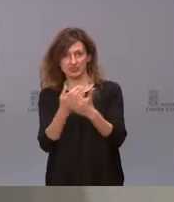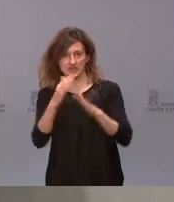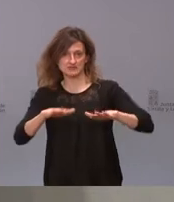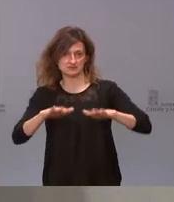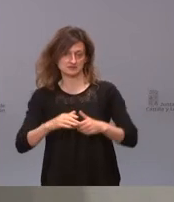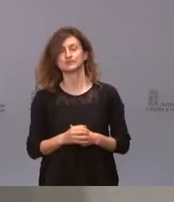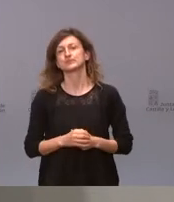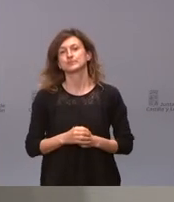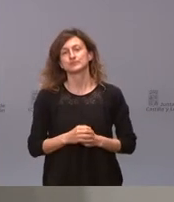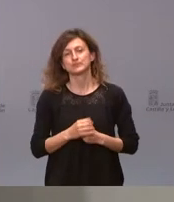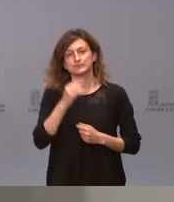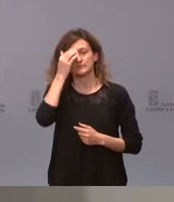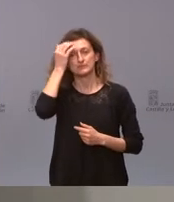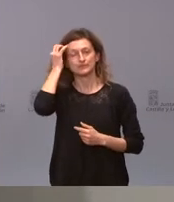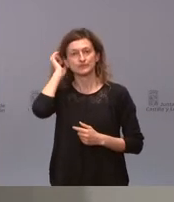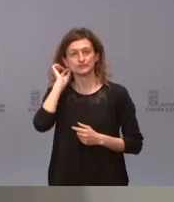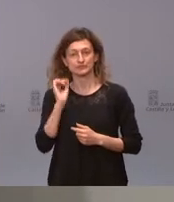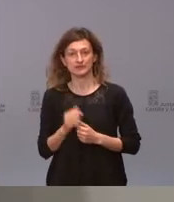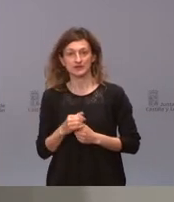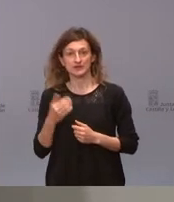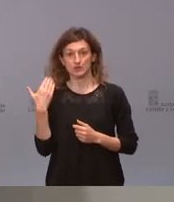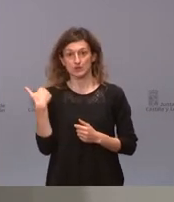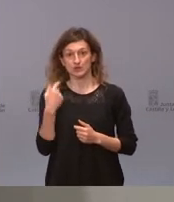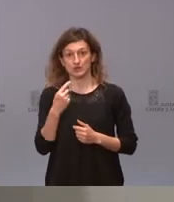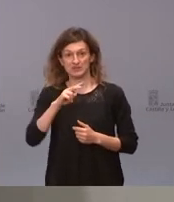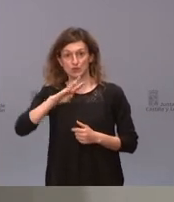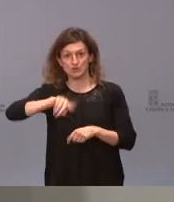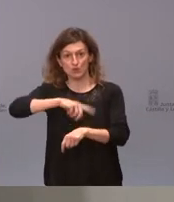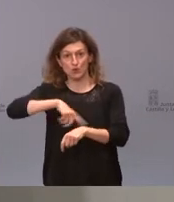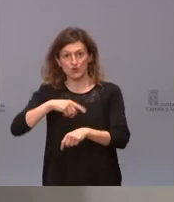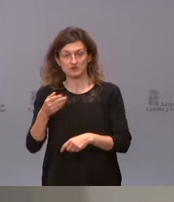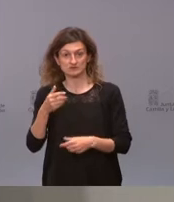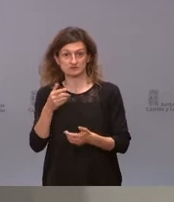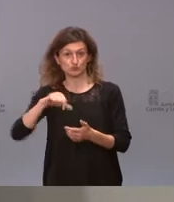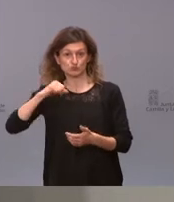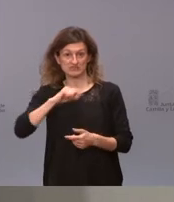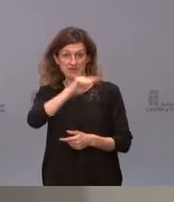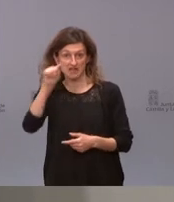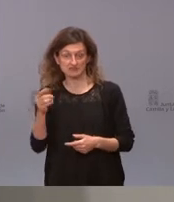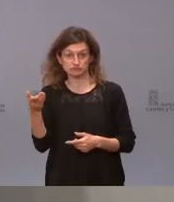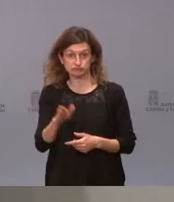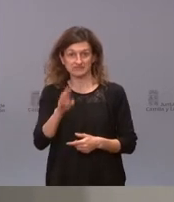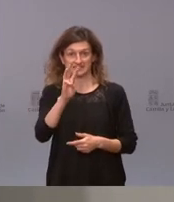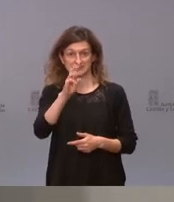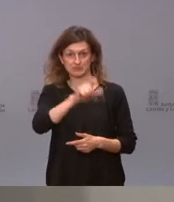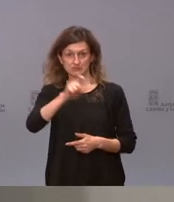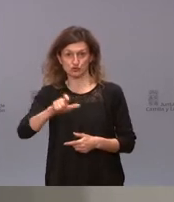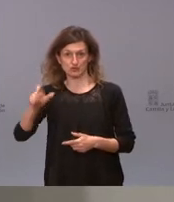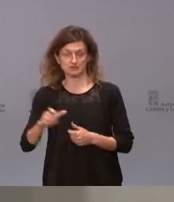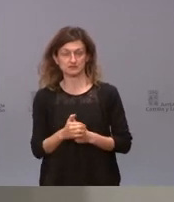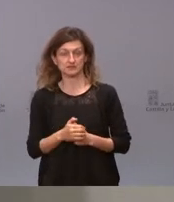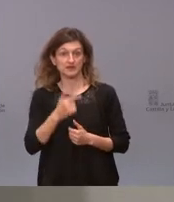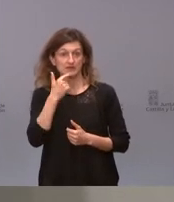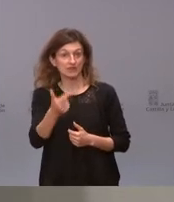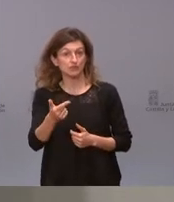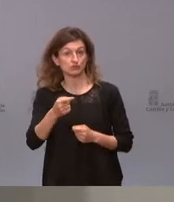media en las últimas 24 horas han fallecido en nuestros hospitales tres personas mandamos